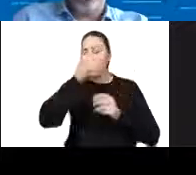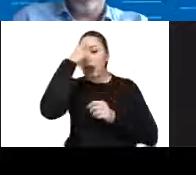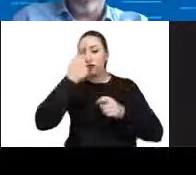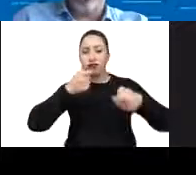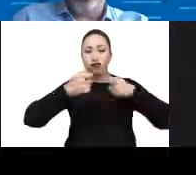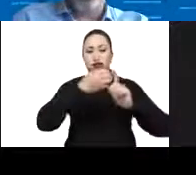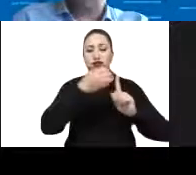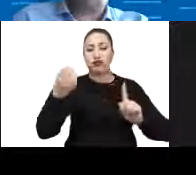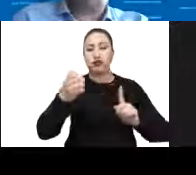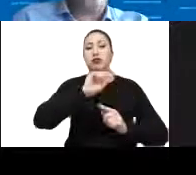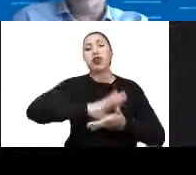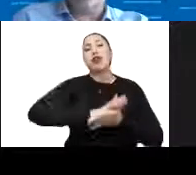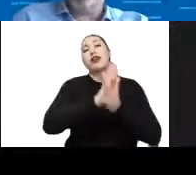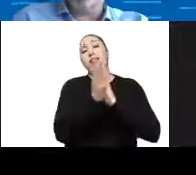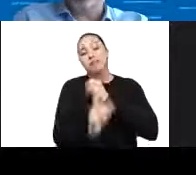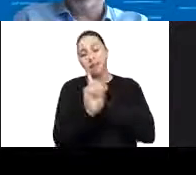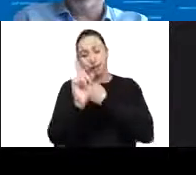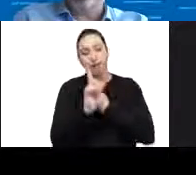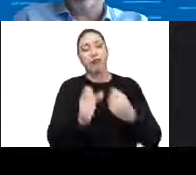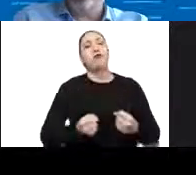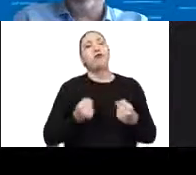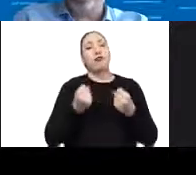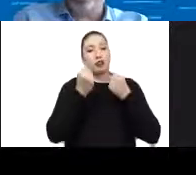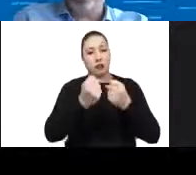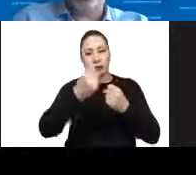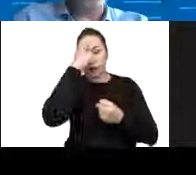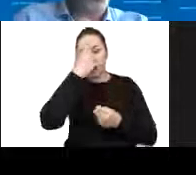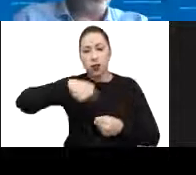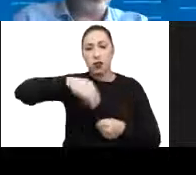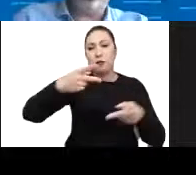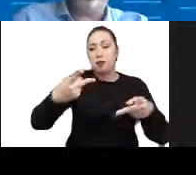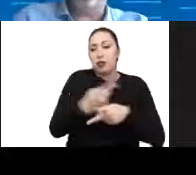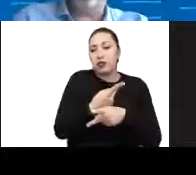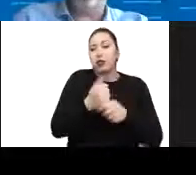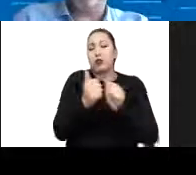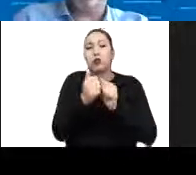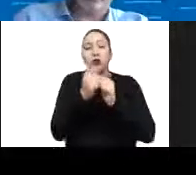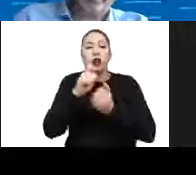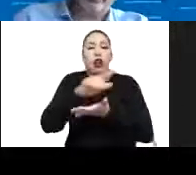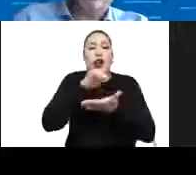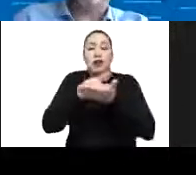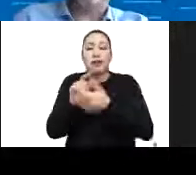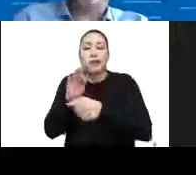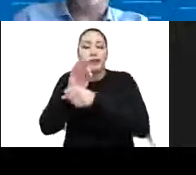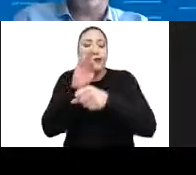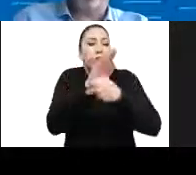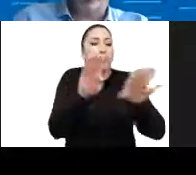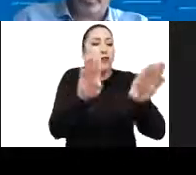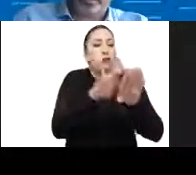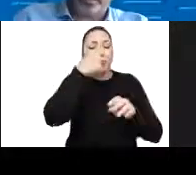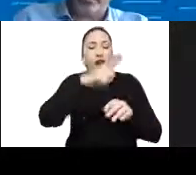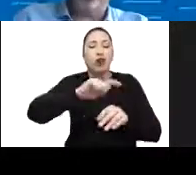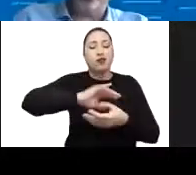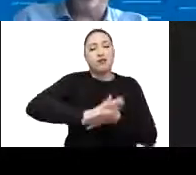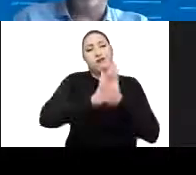trae un tema muy importante con el tema de certeza jurídica, el clima de negocios que se requiere para atraer otro tipo